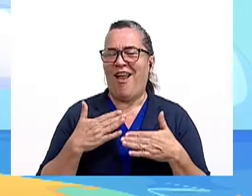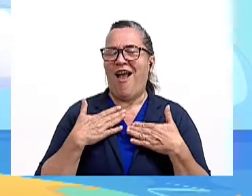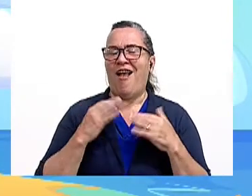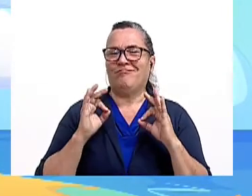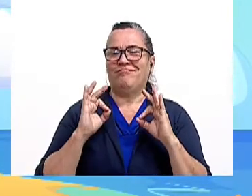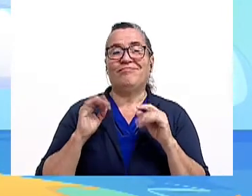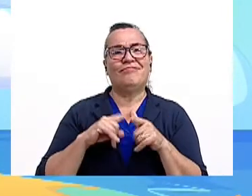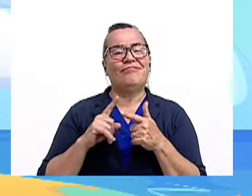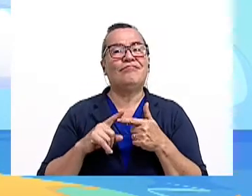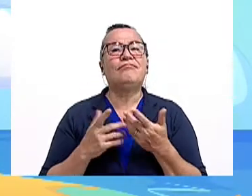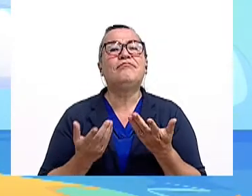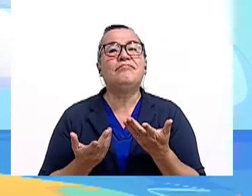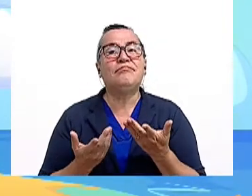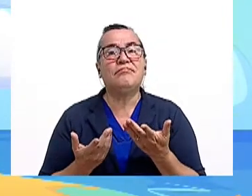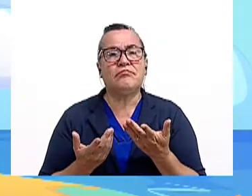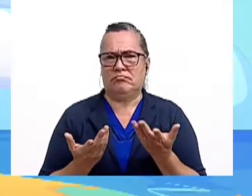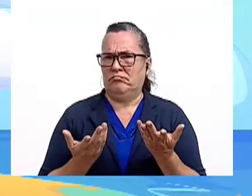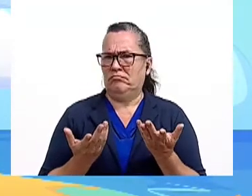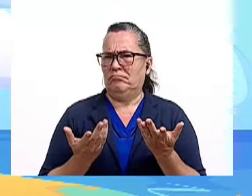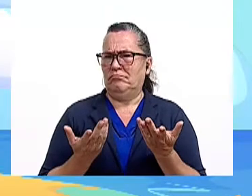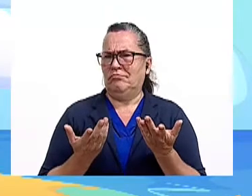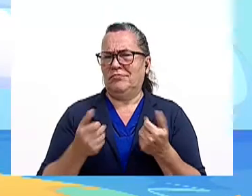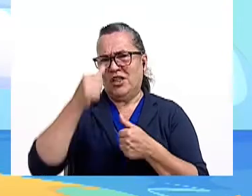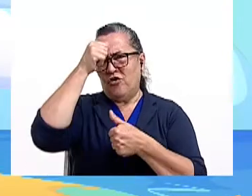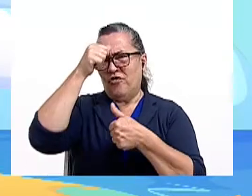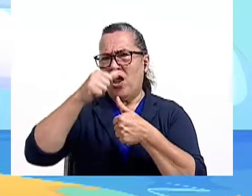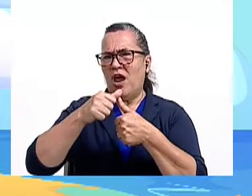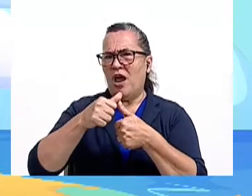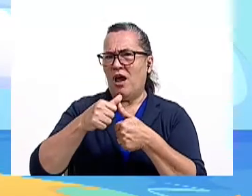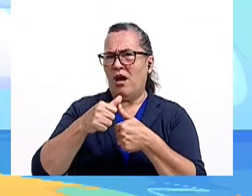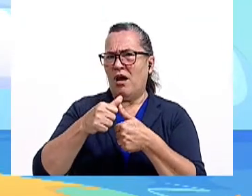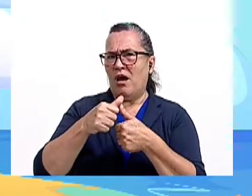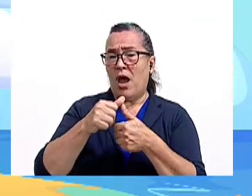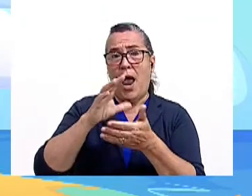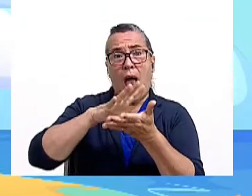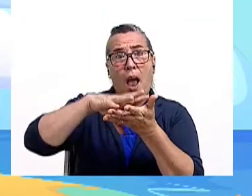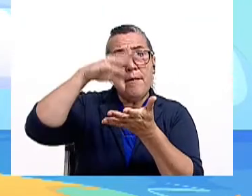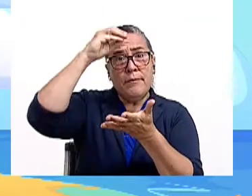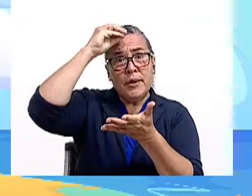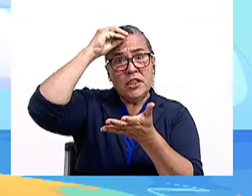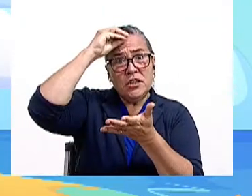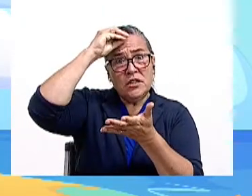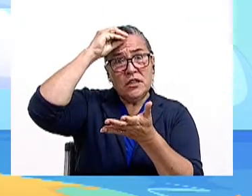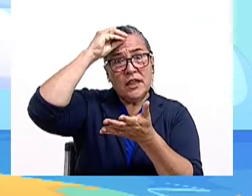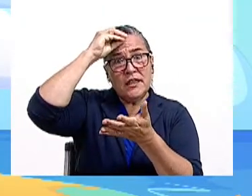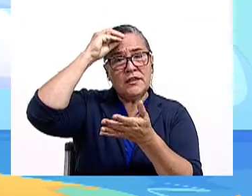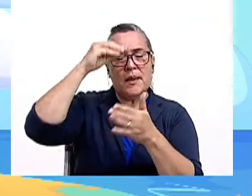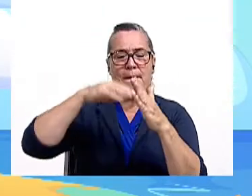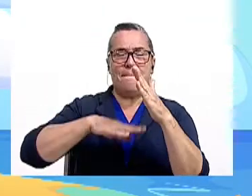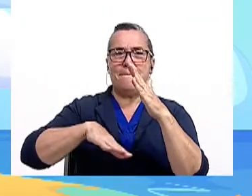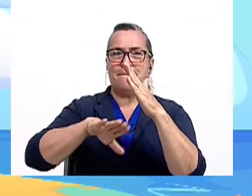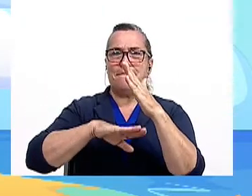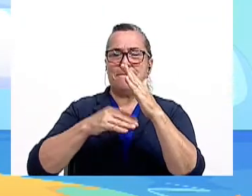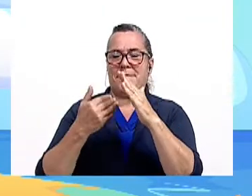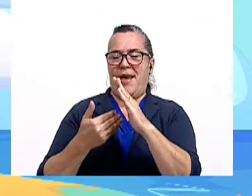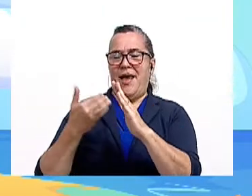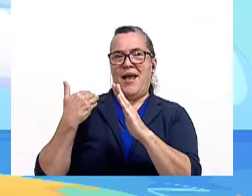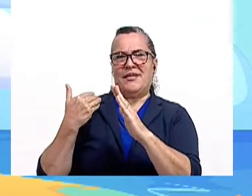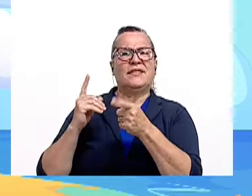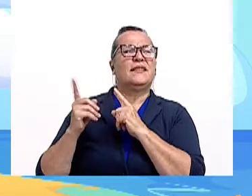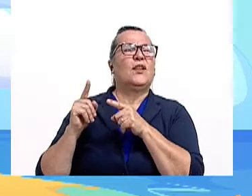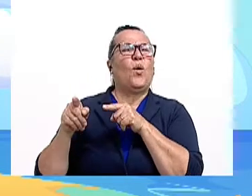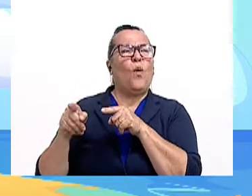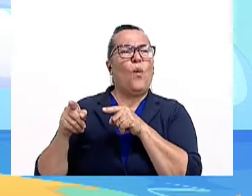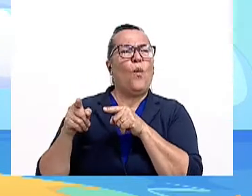dicha! Bueno, pero recuerden que esos aprendizajes tienen una base previa, que sería